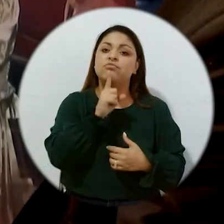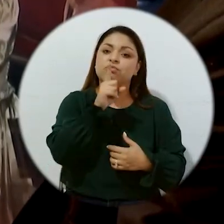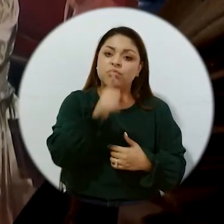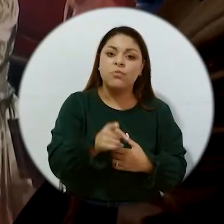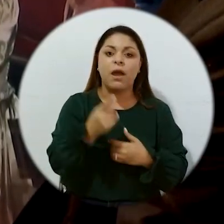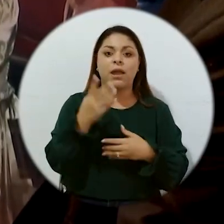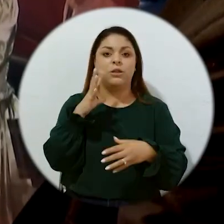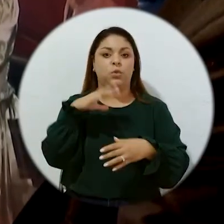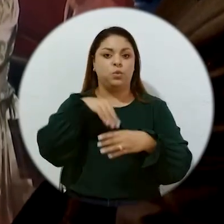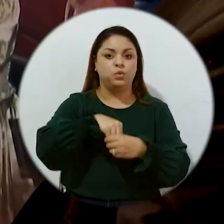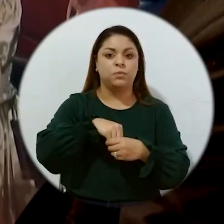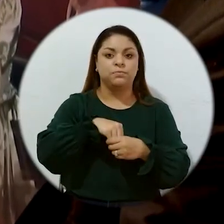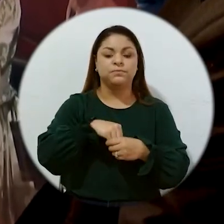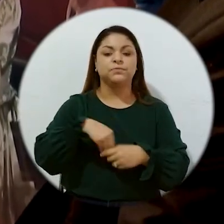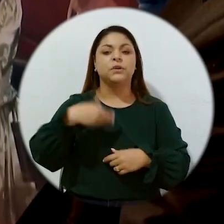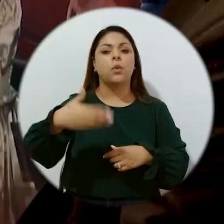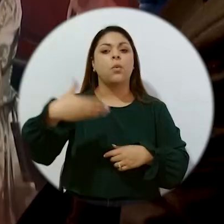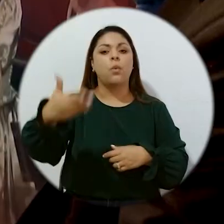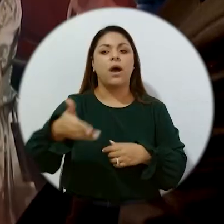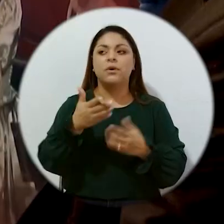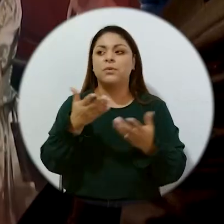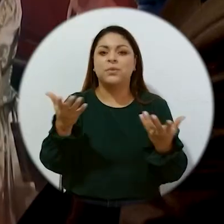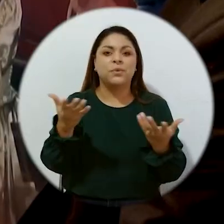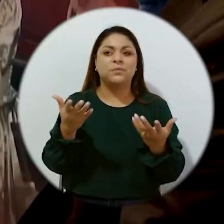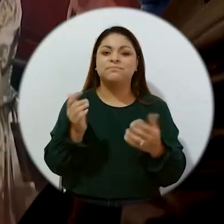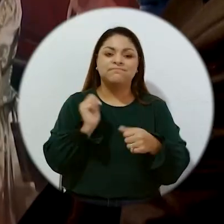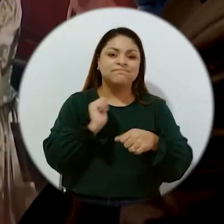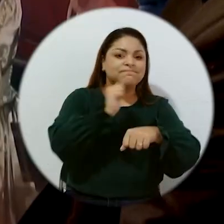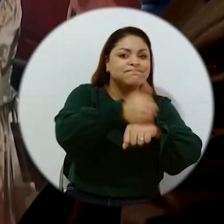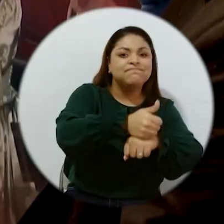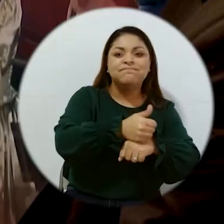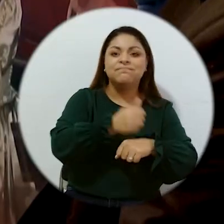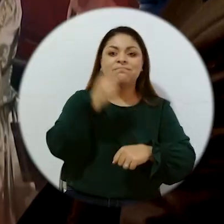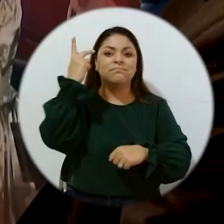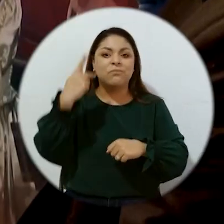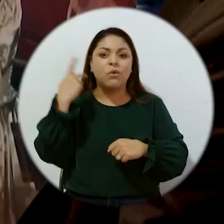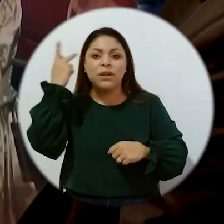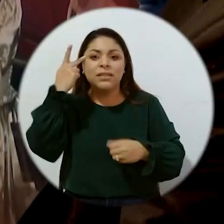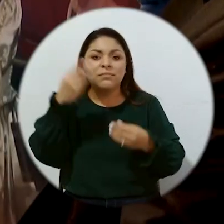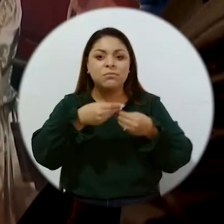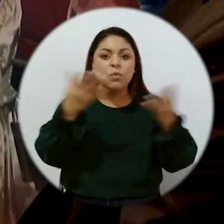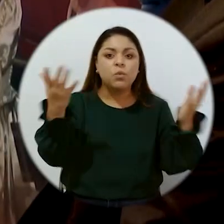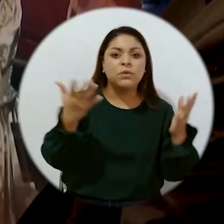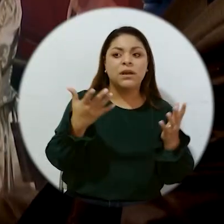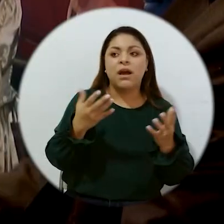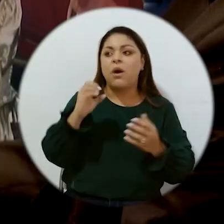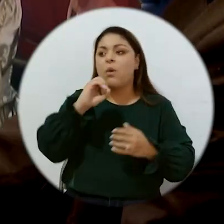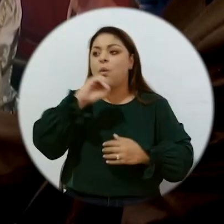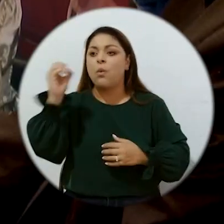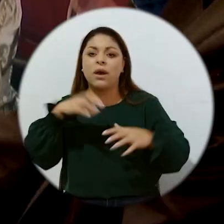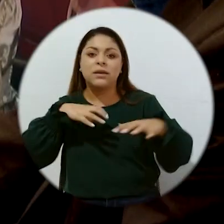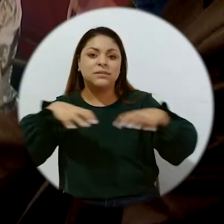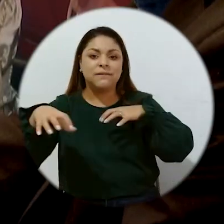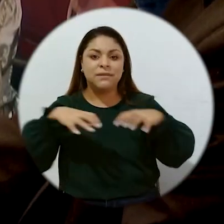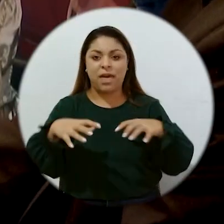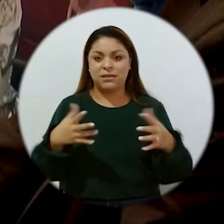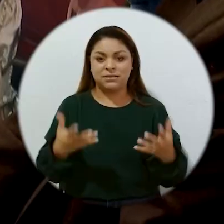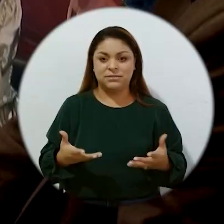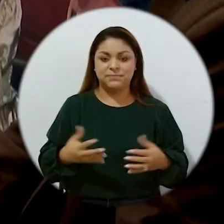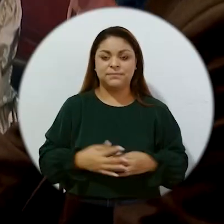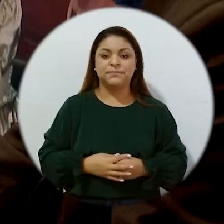una inclusión a la hora de crear algún tipo de política pública o actividades. Incluso